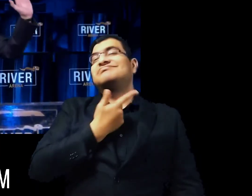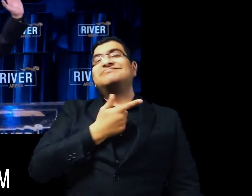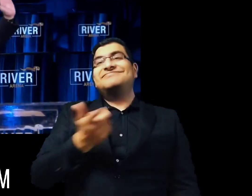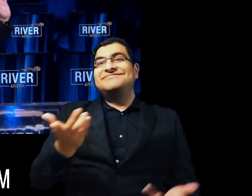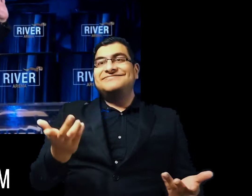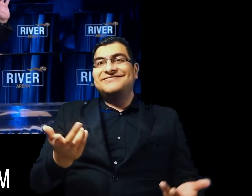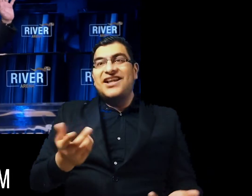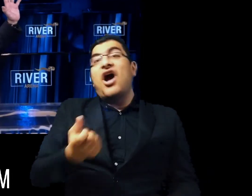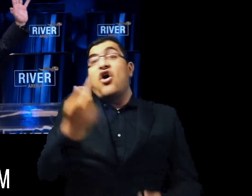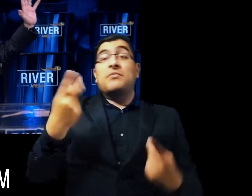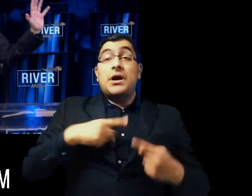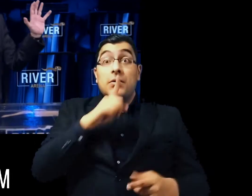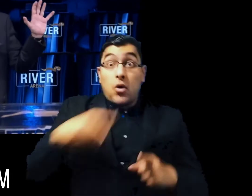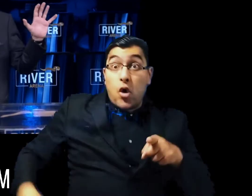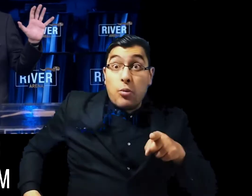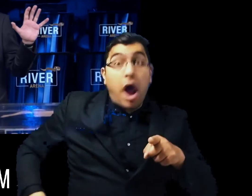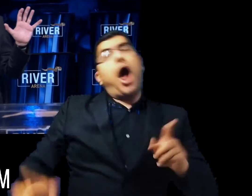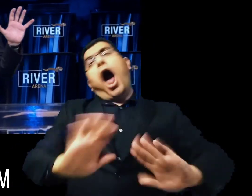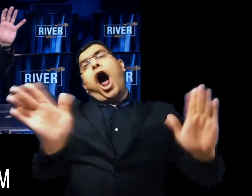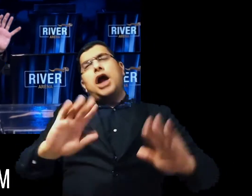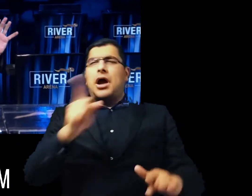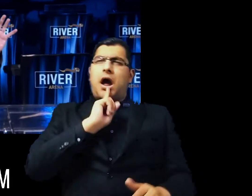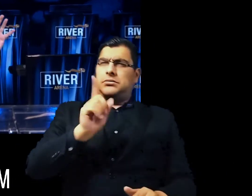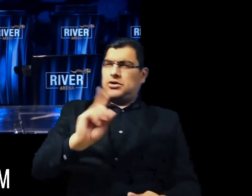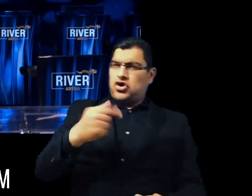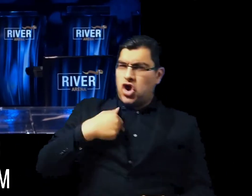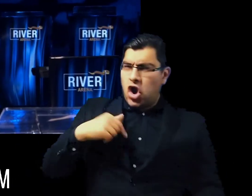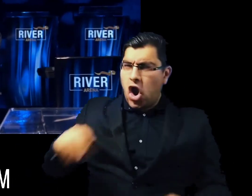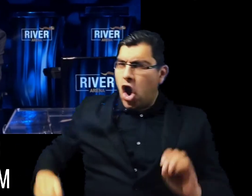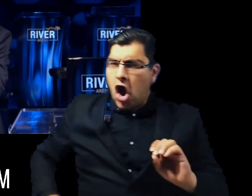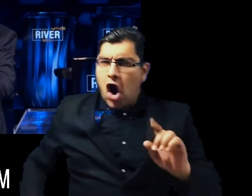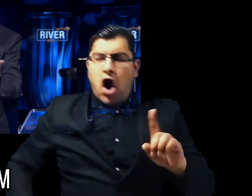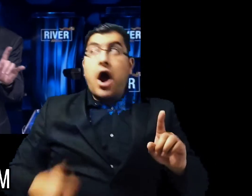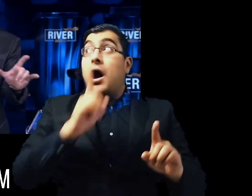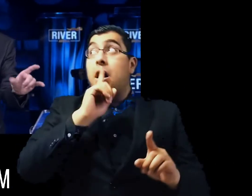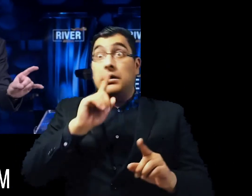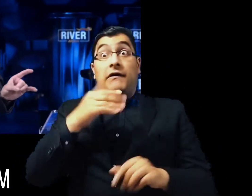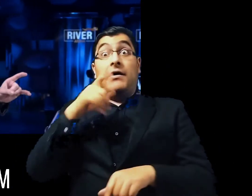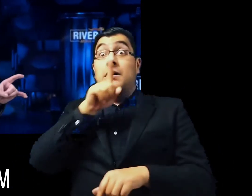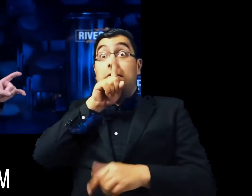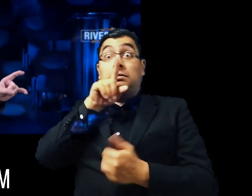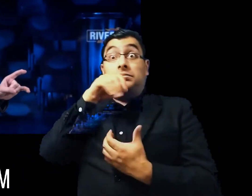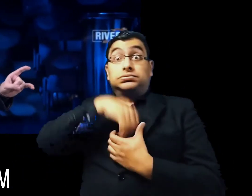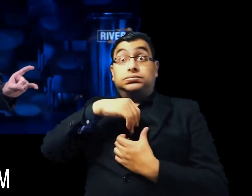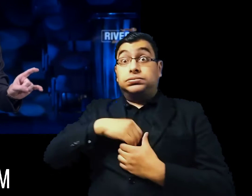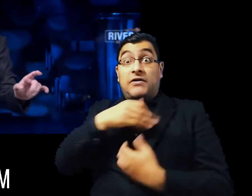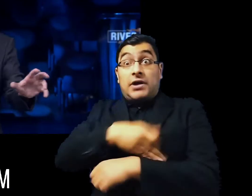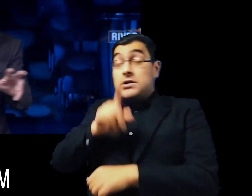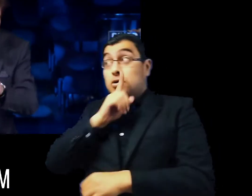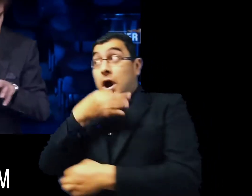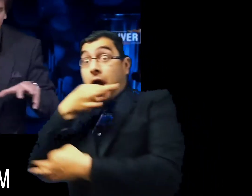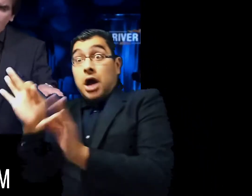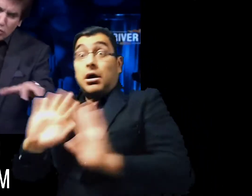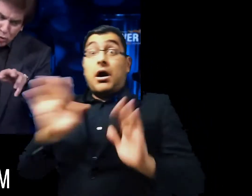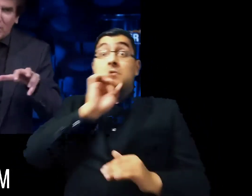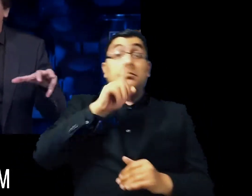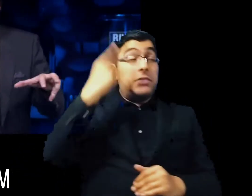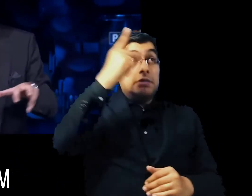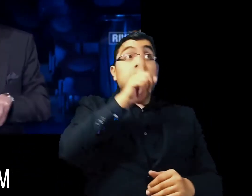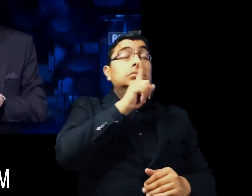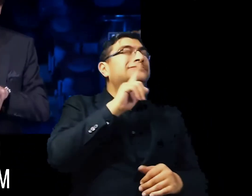Otros evitan mencionar la culpa, no la sacan a colación, no le digas a la familia, mucho menos que se entere el pastor. Mantén todo